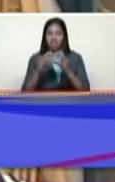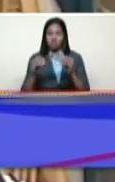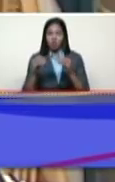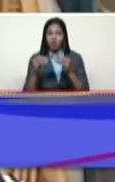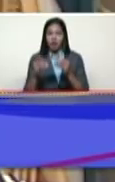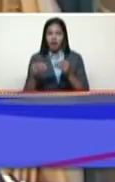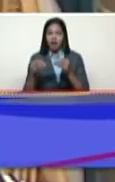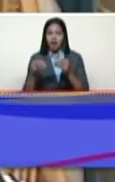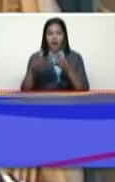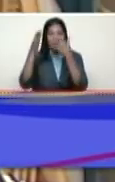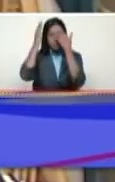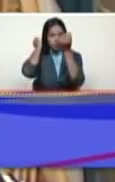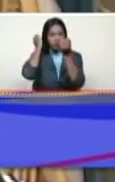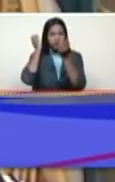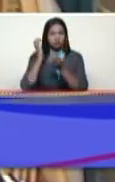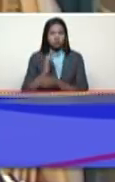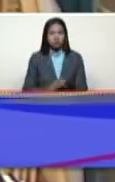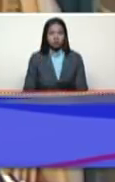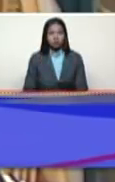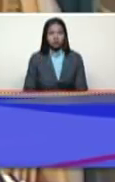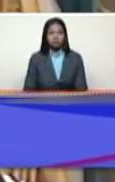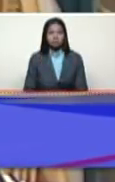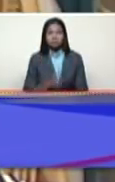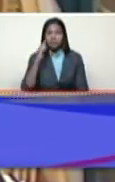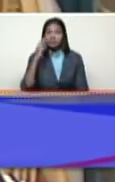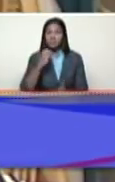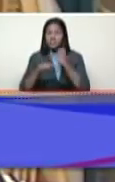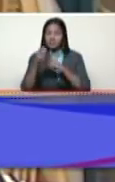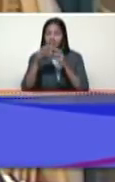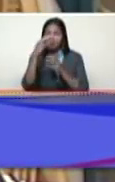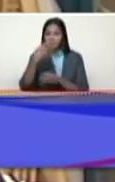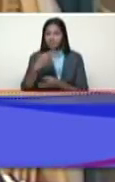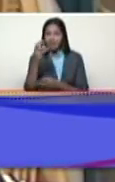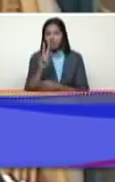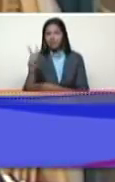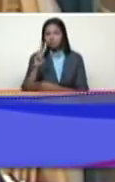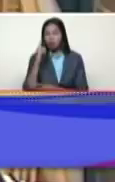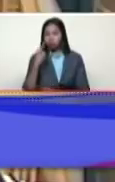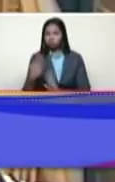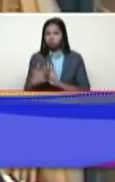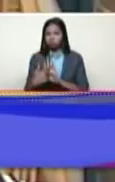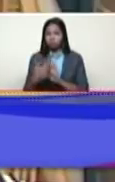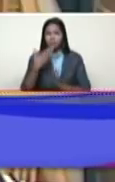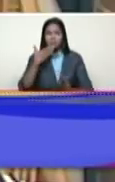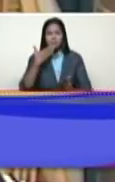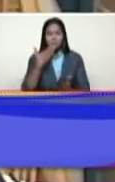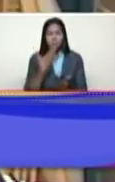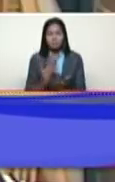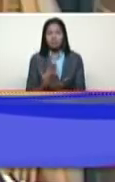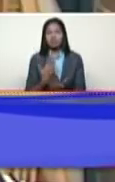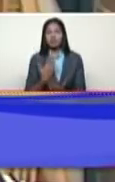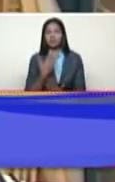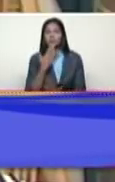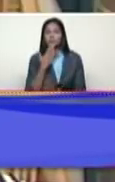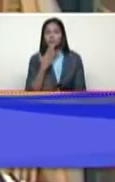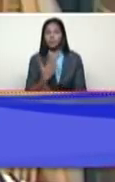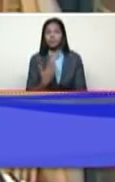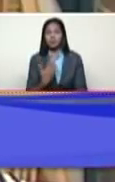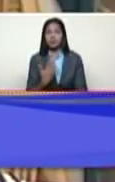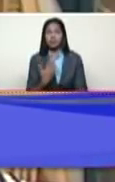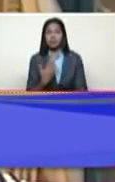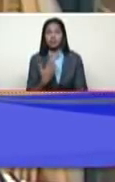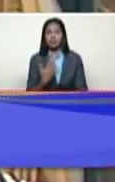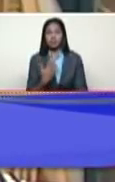embajada y en su defensa de la verdad de Venezuela. Y en el clamor, Hands